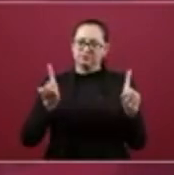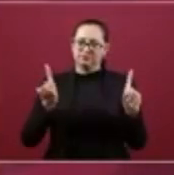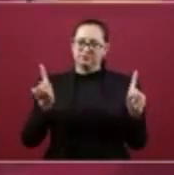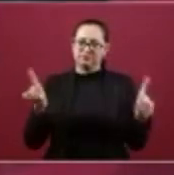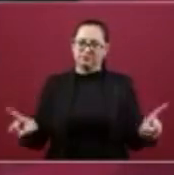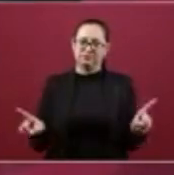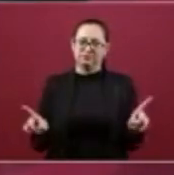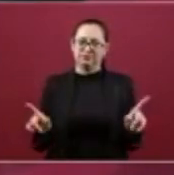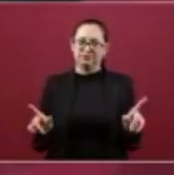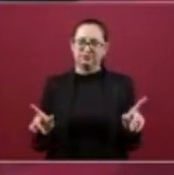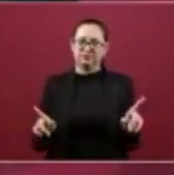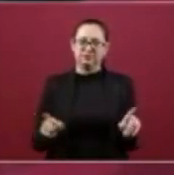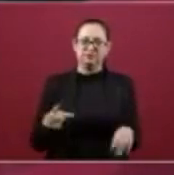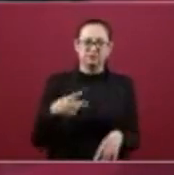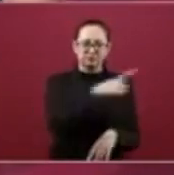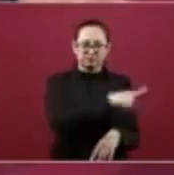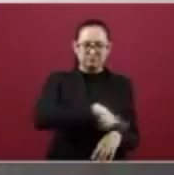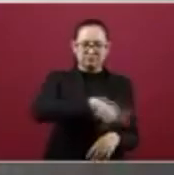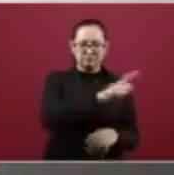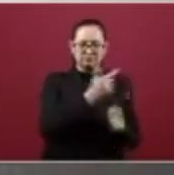que invertían